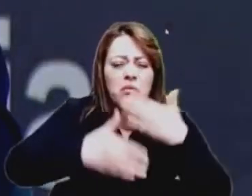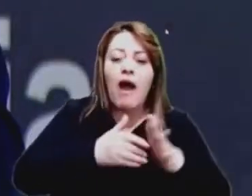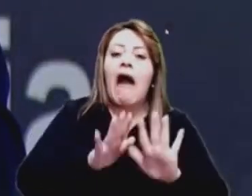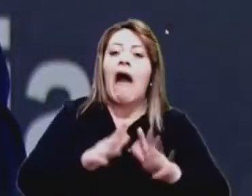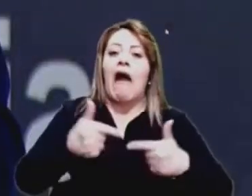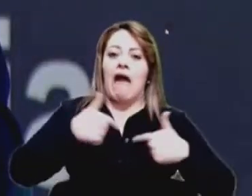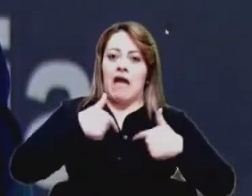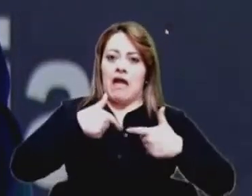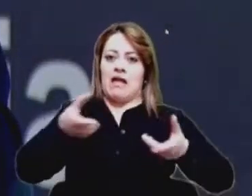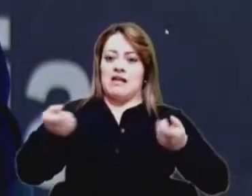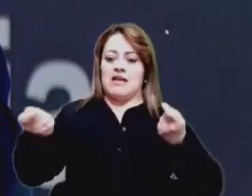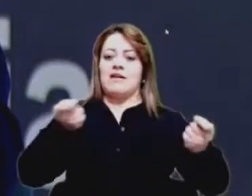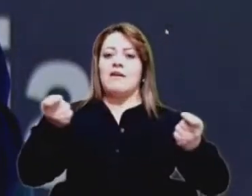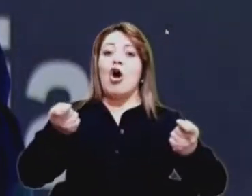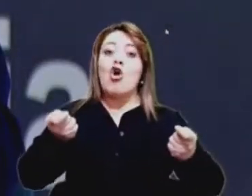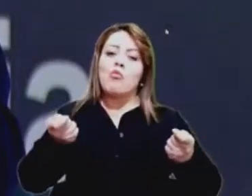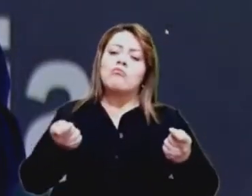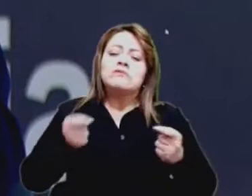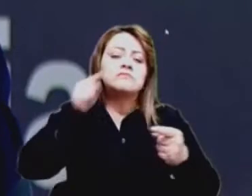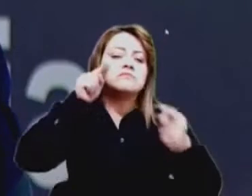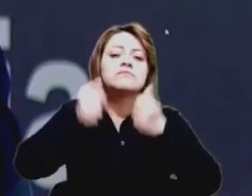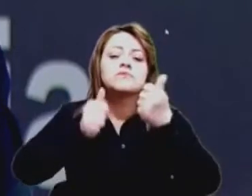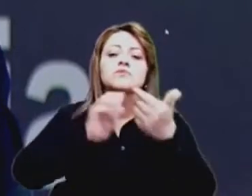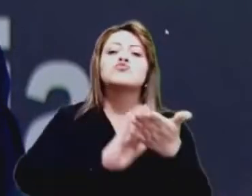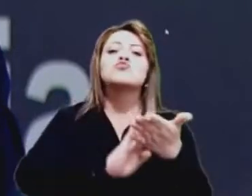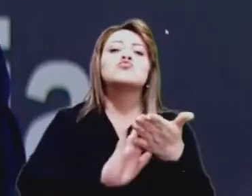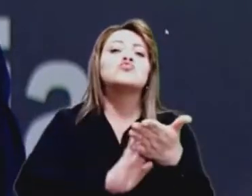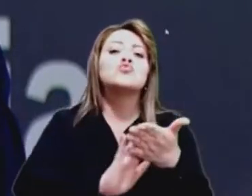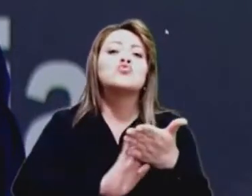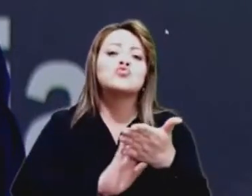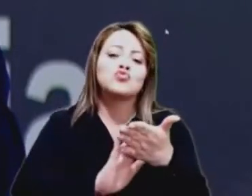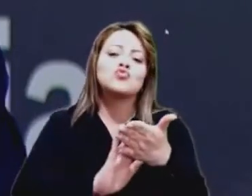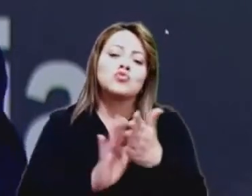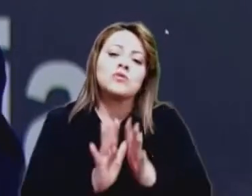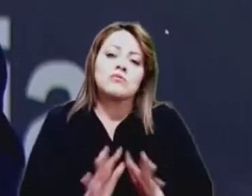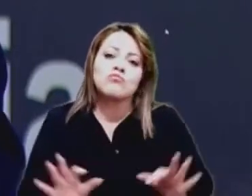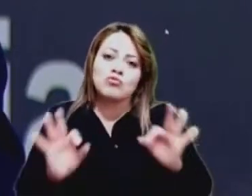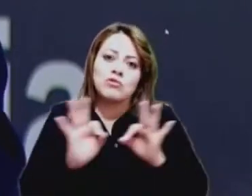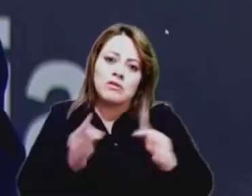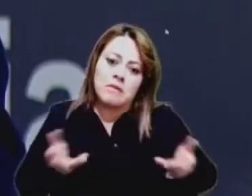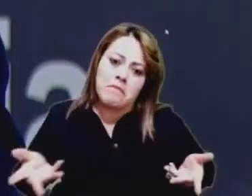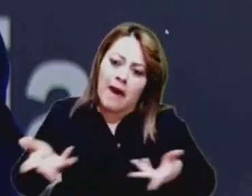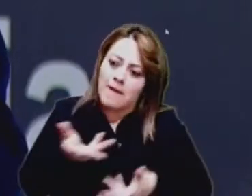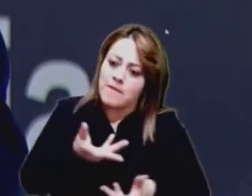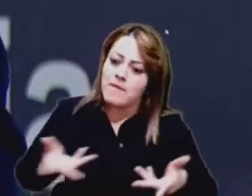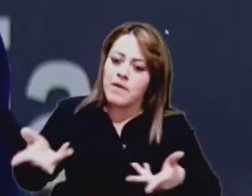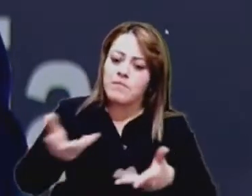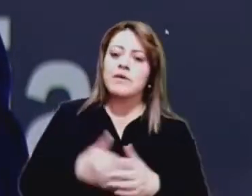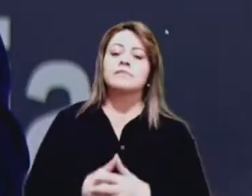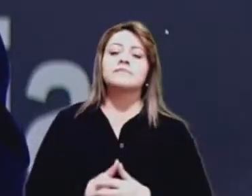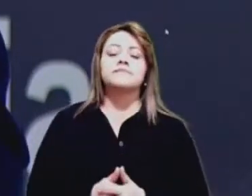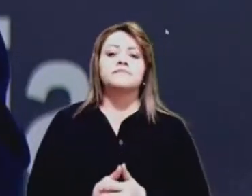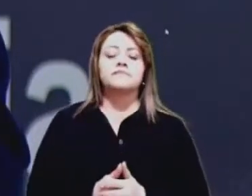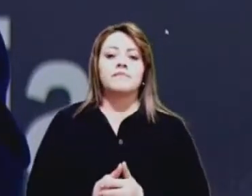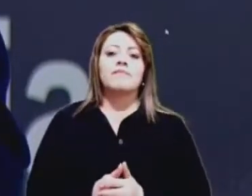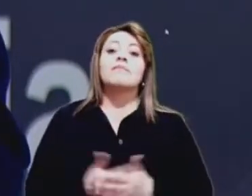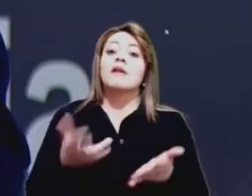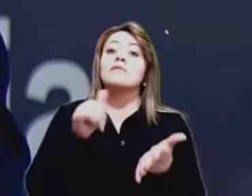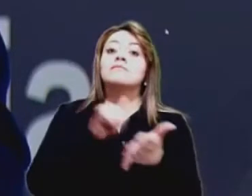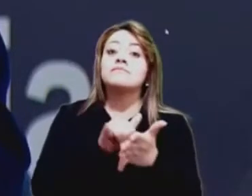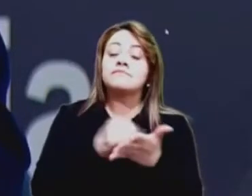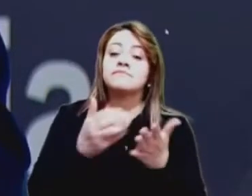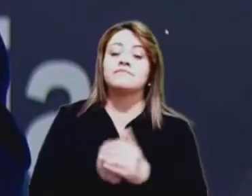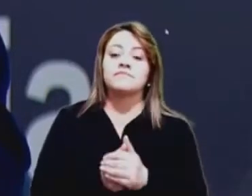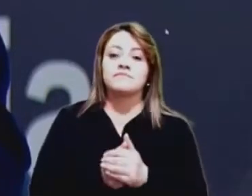arreglarlos de una manera pronta y amigable y ojalá más expedita es así que desde que se fundó la